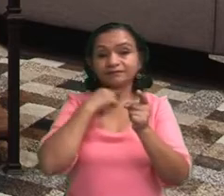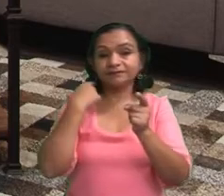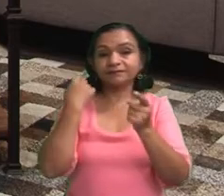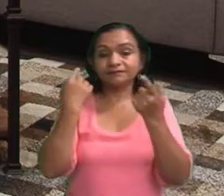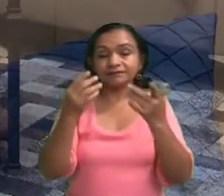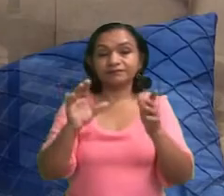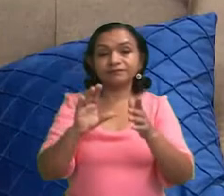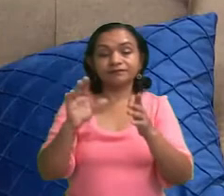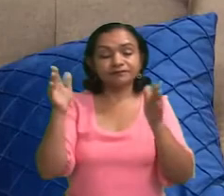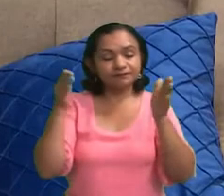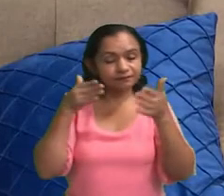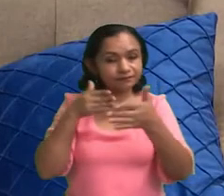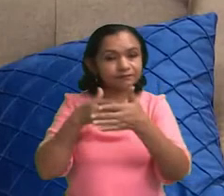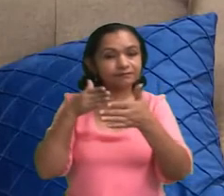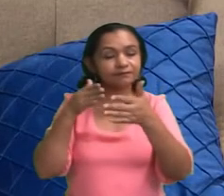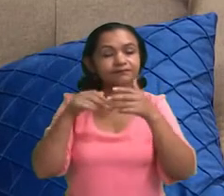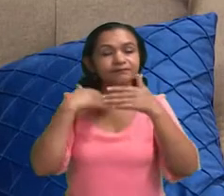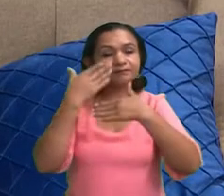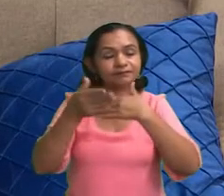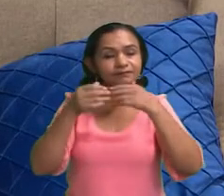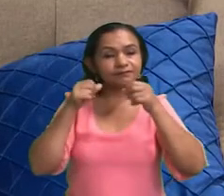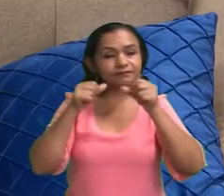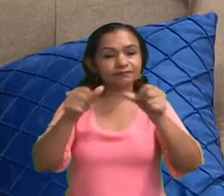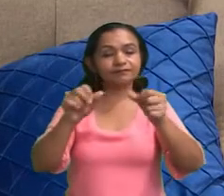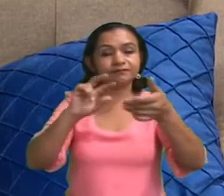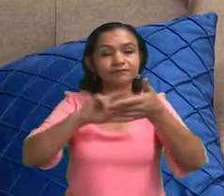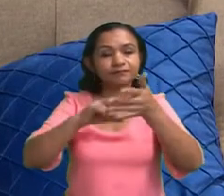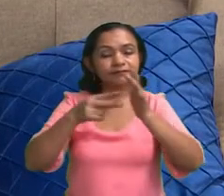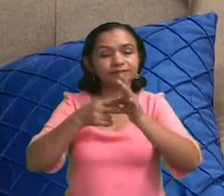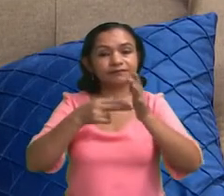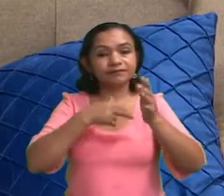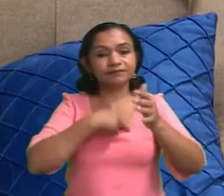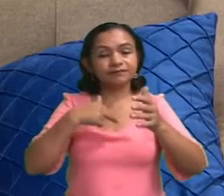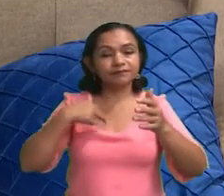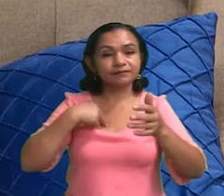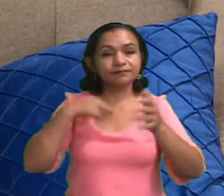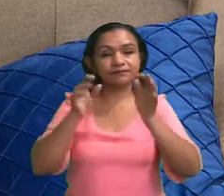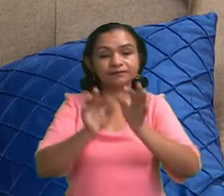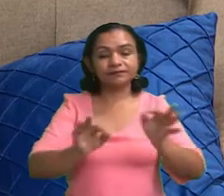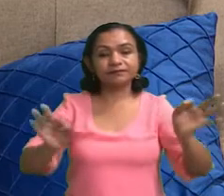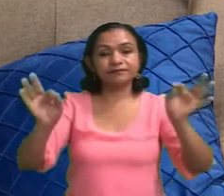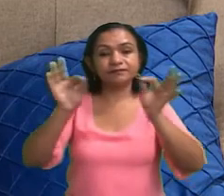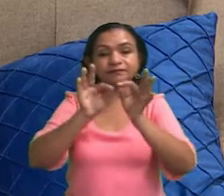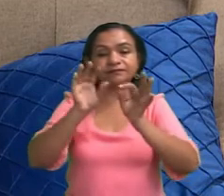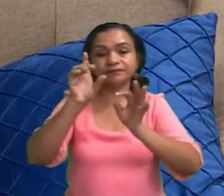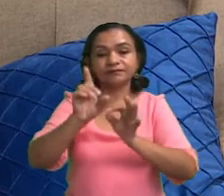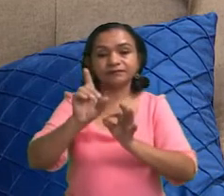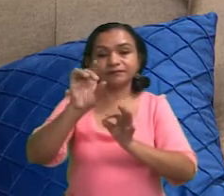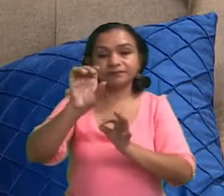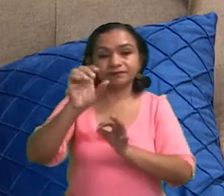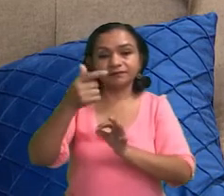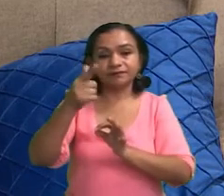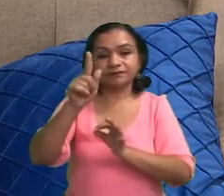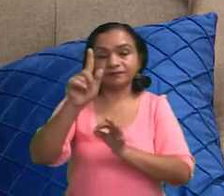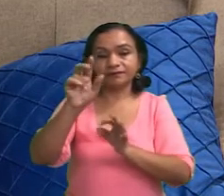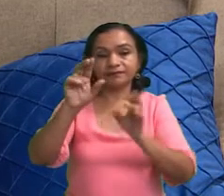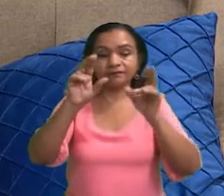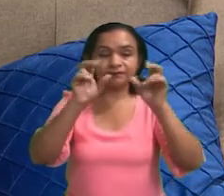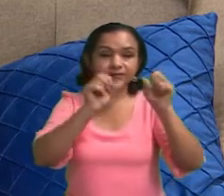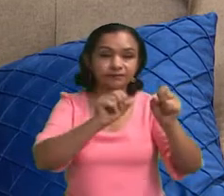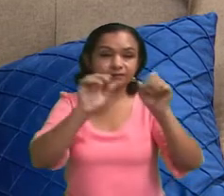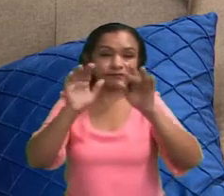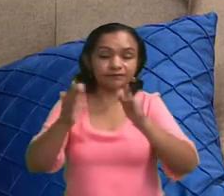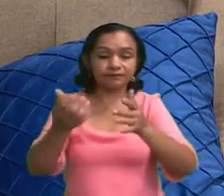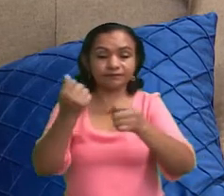productores. Una breve pausa y continuamos conociendo lo que significa ese quehacer y la importancia de este digesto para nuestras y nuestros